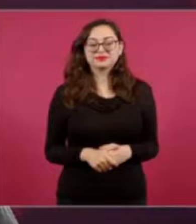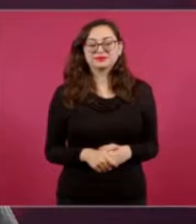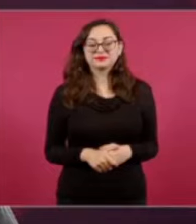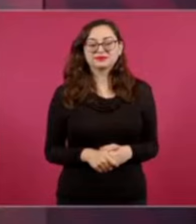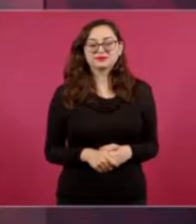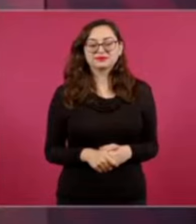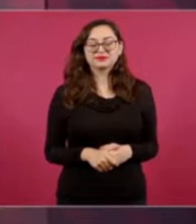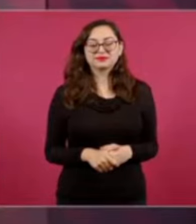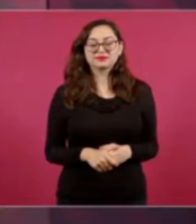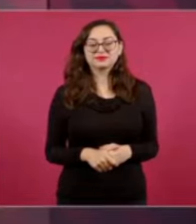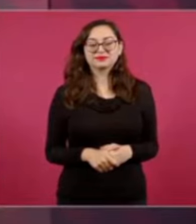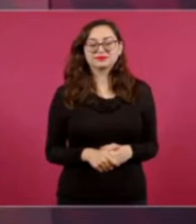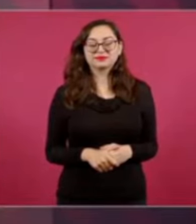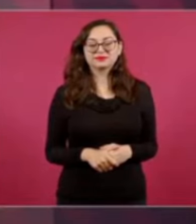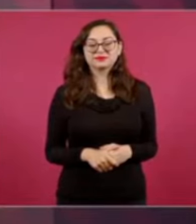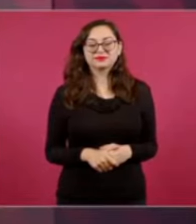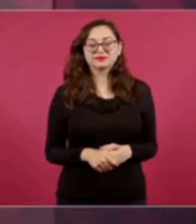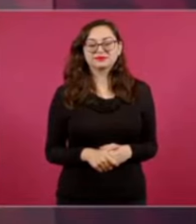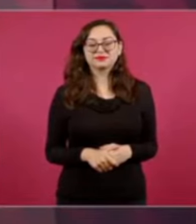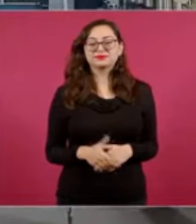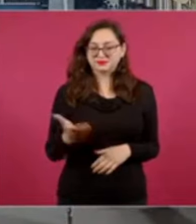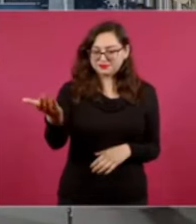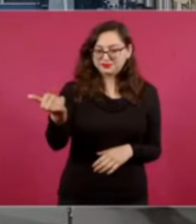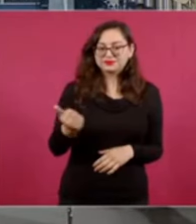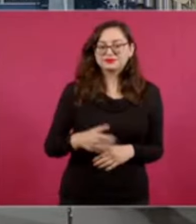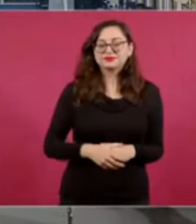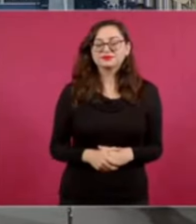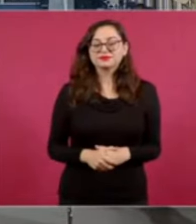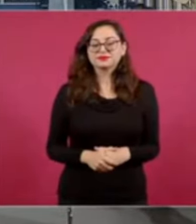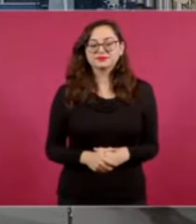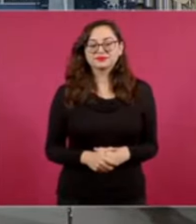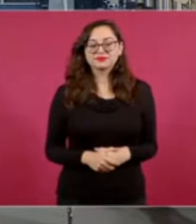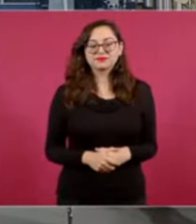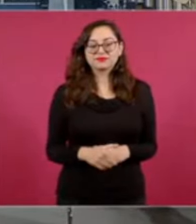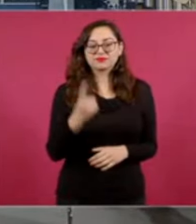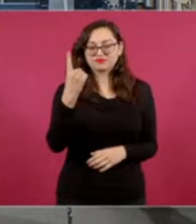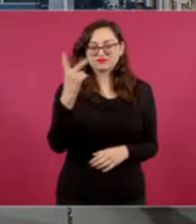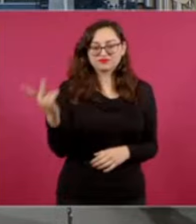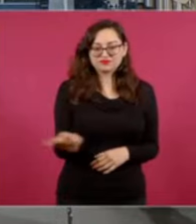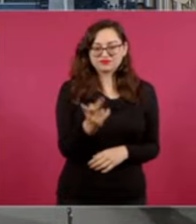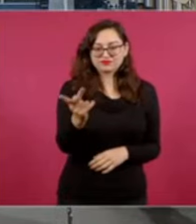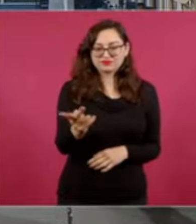Solo una pregunta. A ver, pues, viene. Una pregunta.